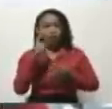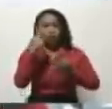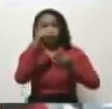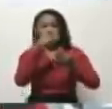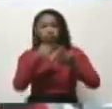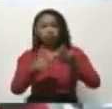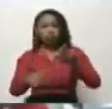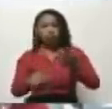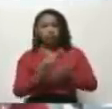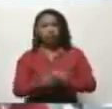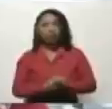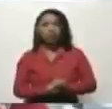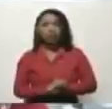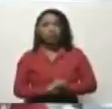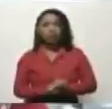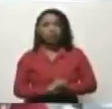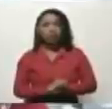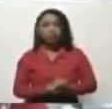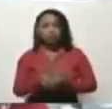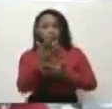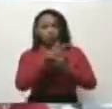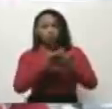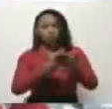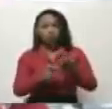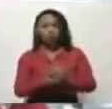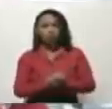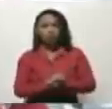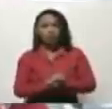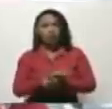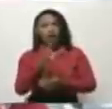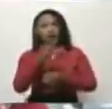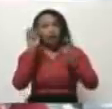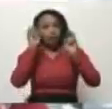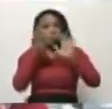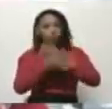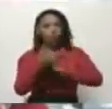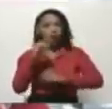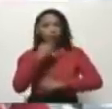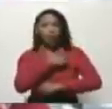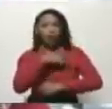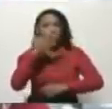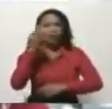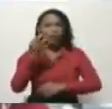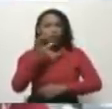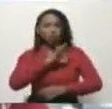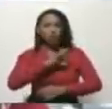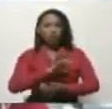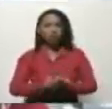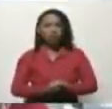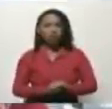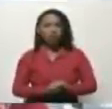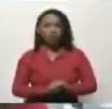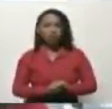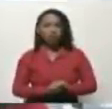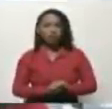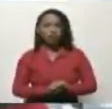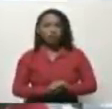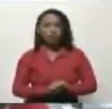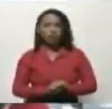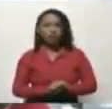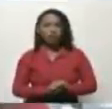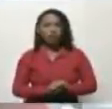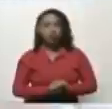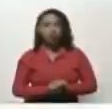de Lenin, de Marx, escritos de Marx acerca de la moral verdadera de los socialistas.